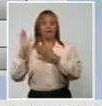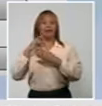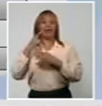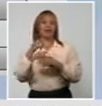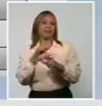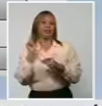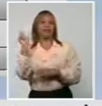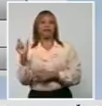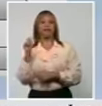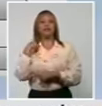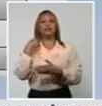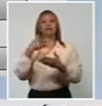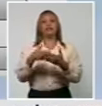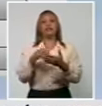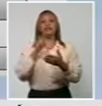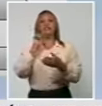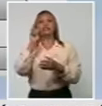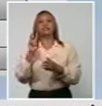país